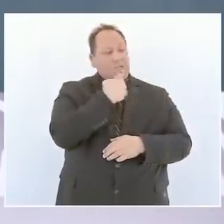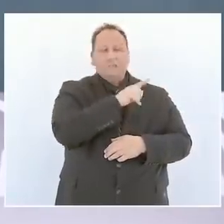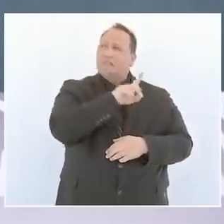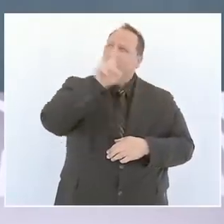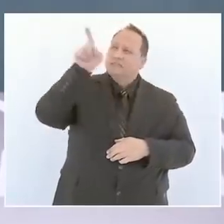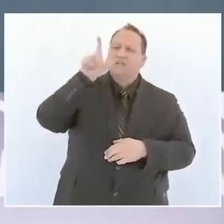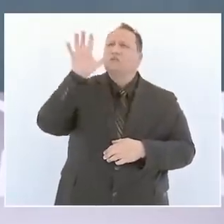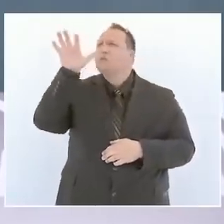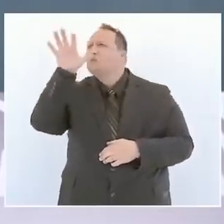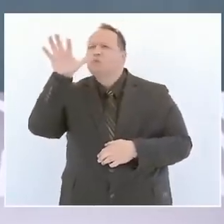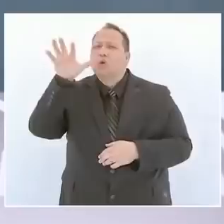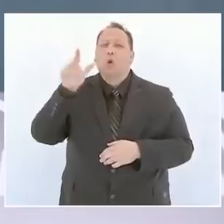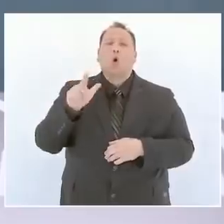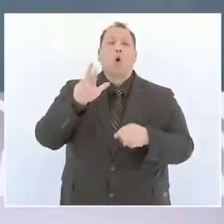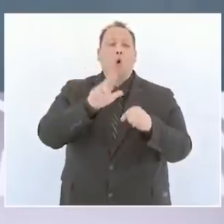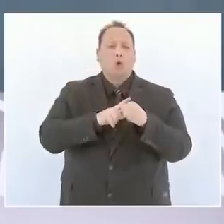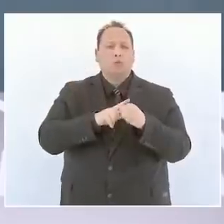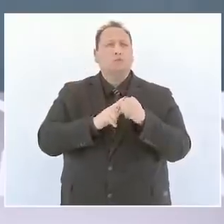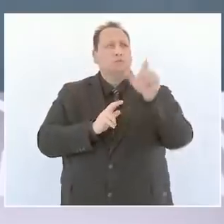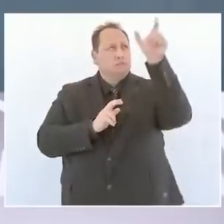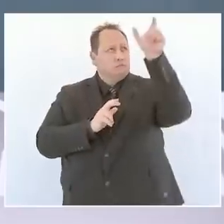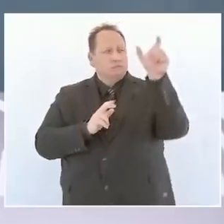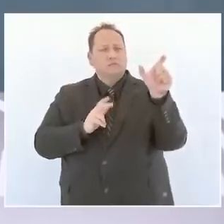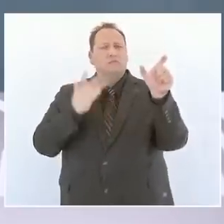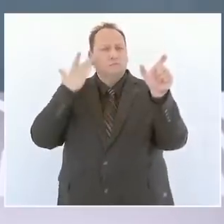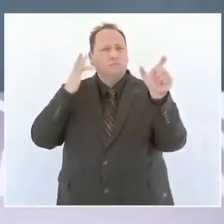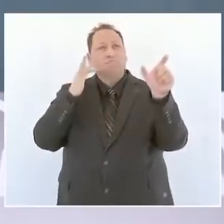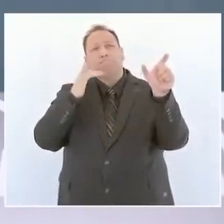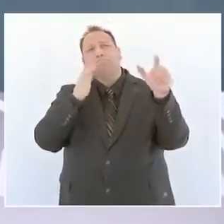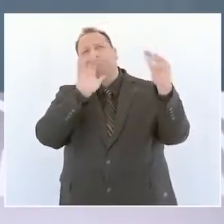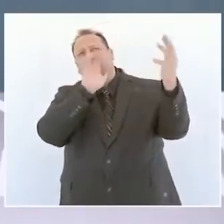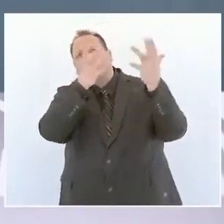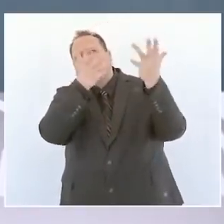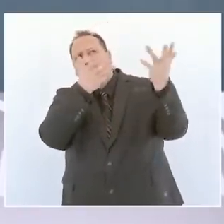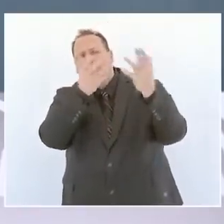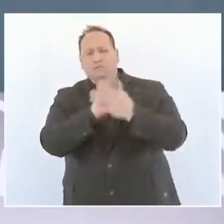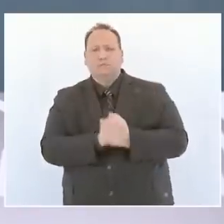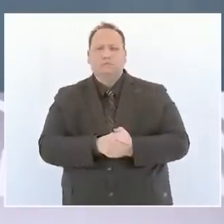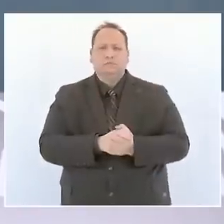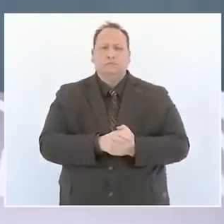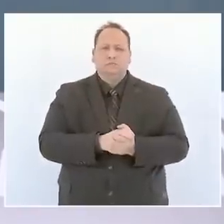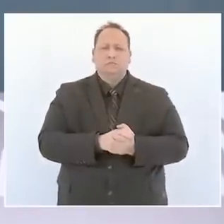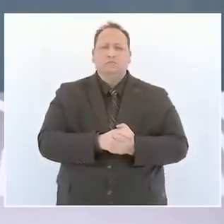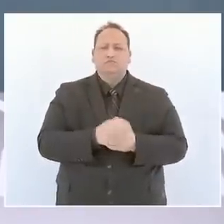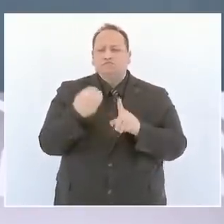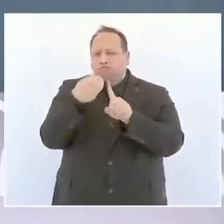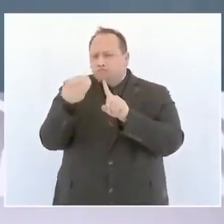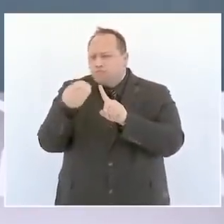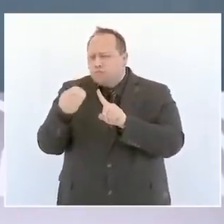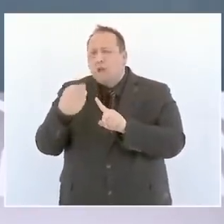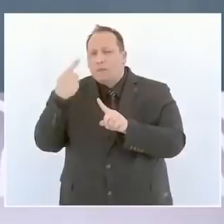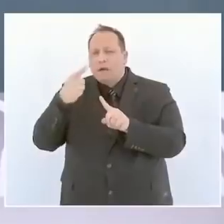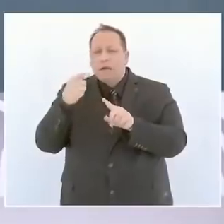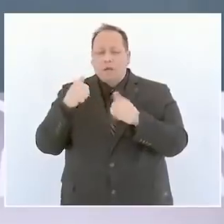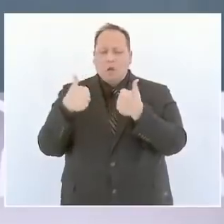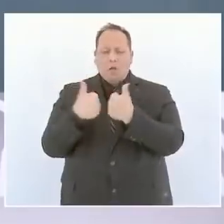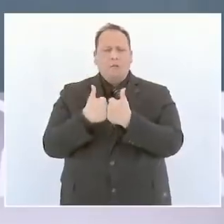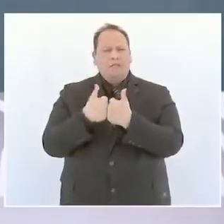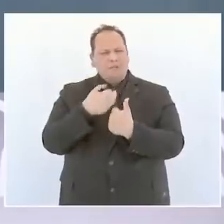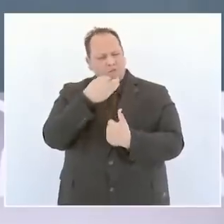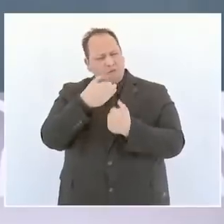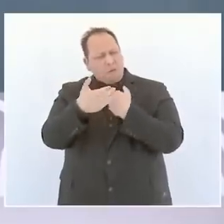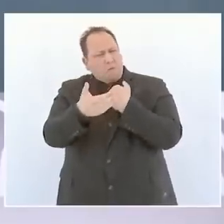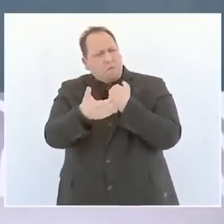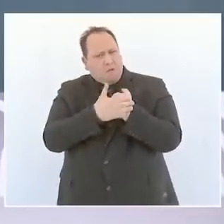que busque al gobernador de California y se hagan los trámites para abrir lo más pronto